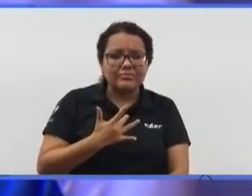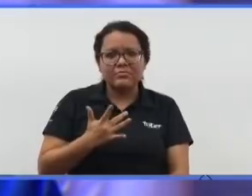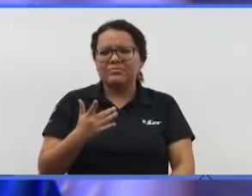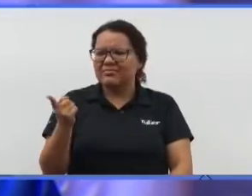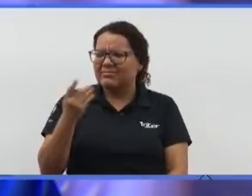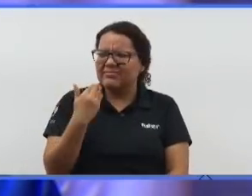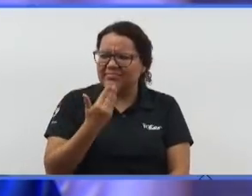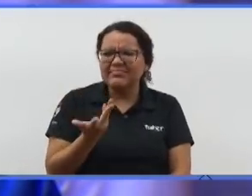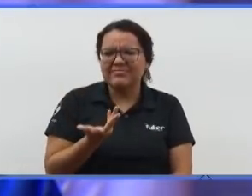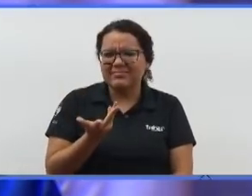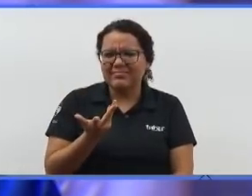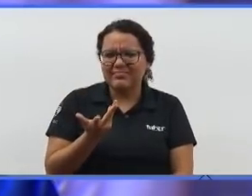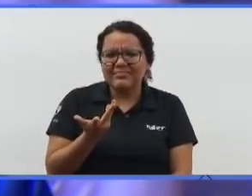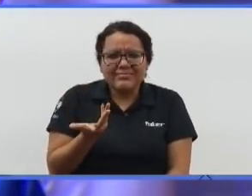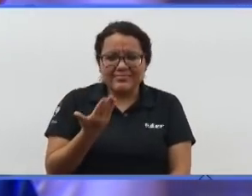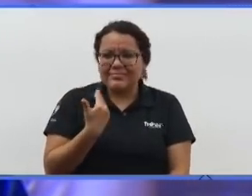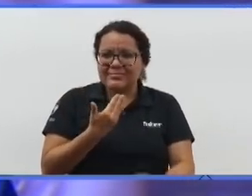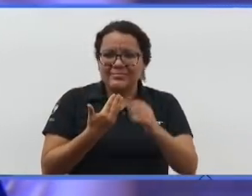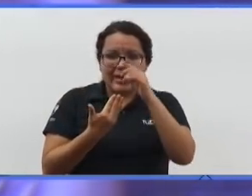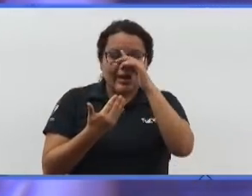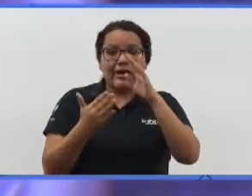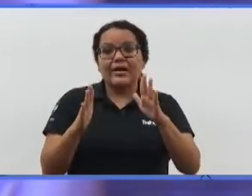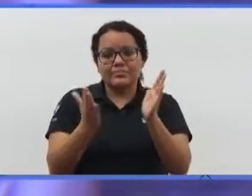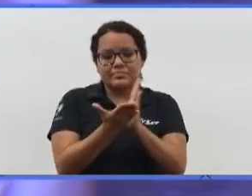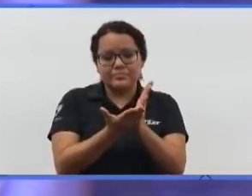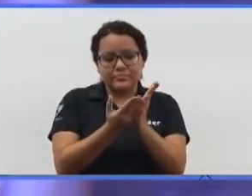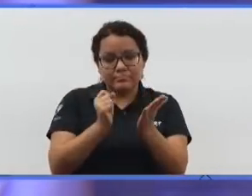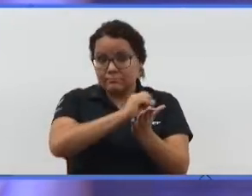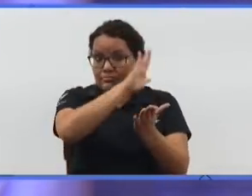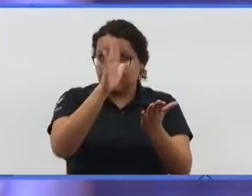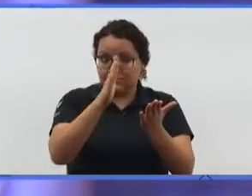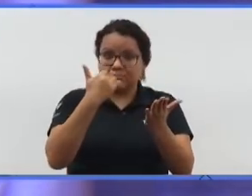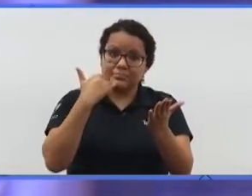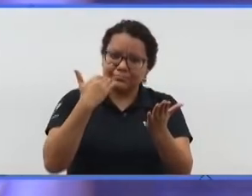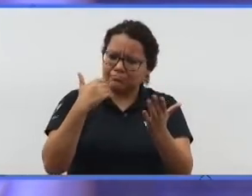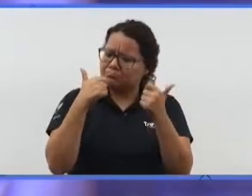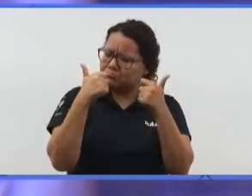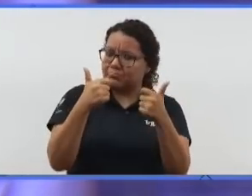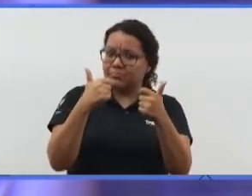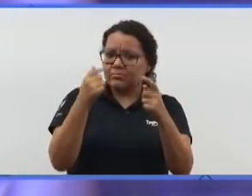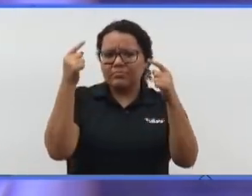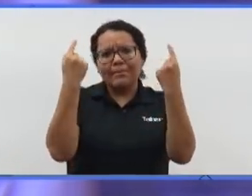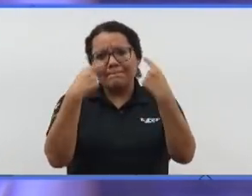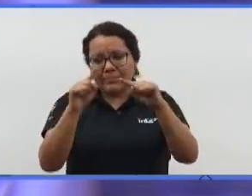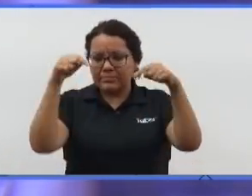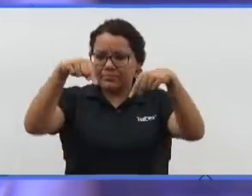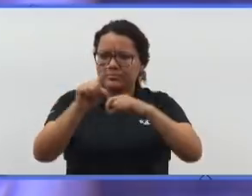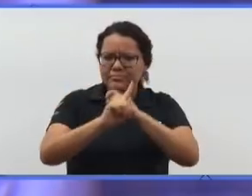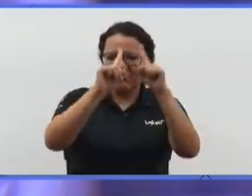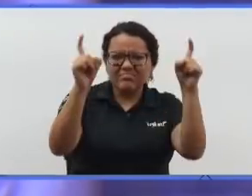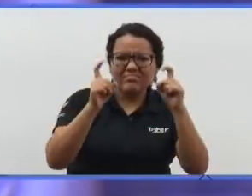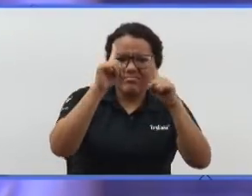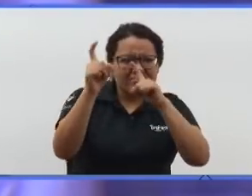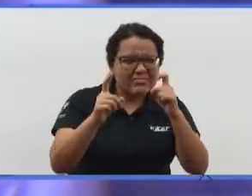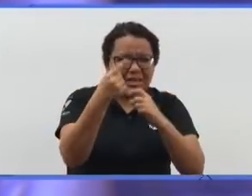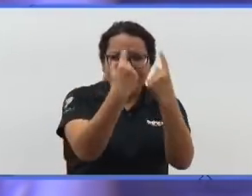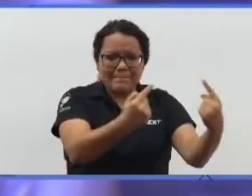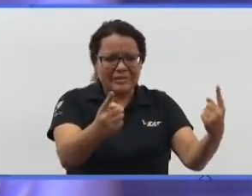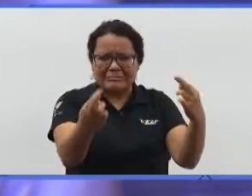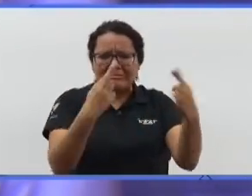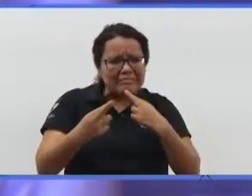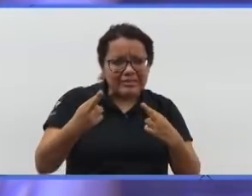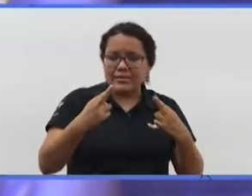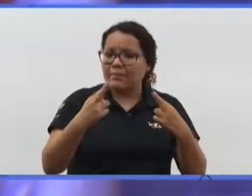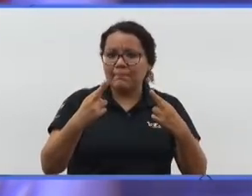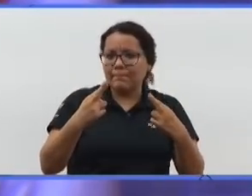pasó qué pasó la palabra es tan clara la palabra es tan específica por esta pregunta no la puede responder nadie por usted